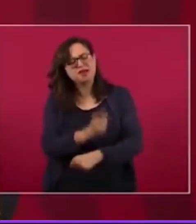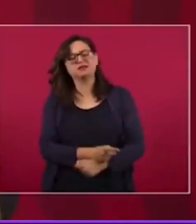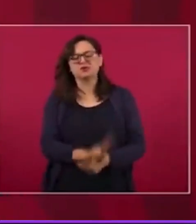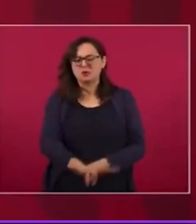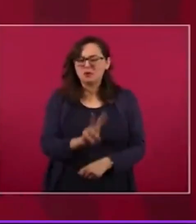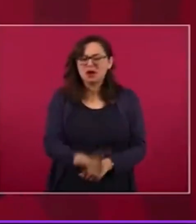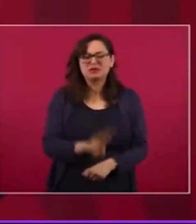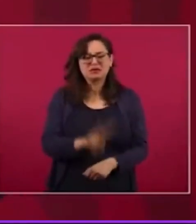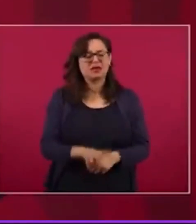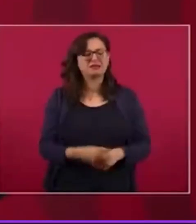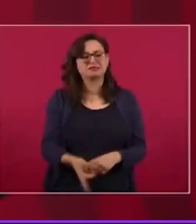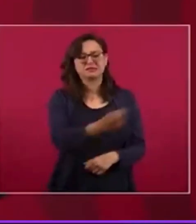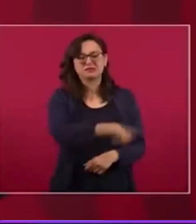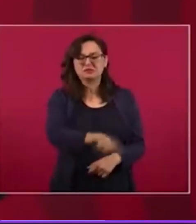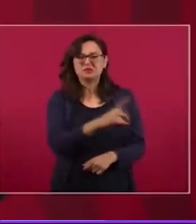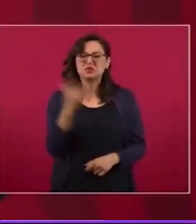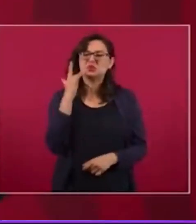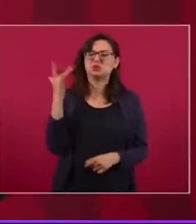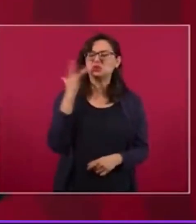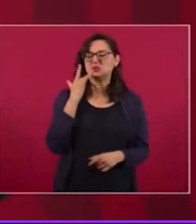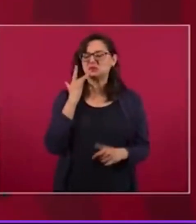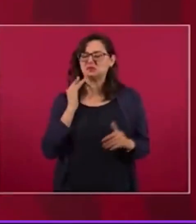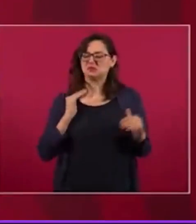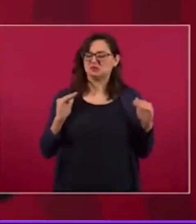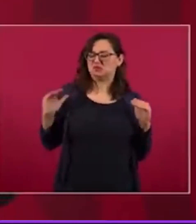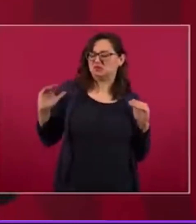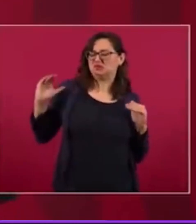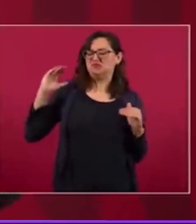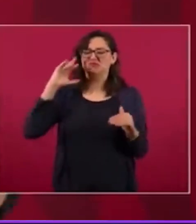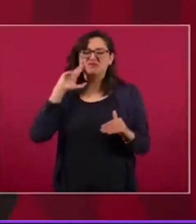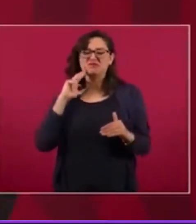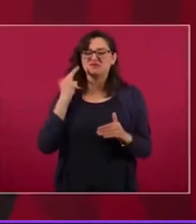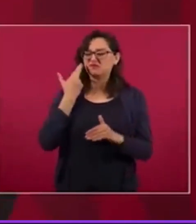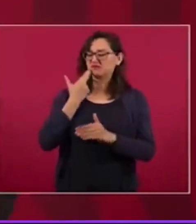con un clasismo su racismo